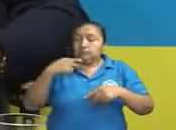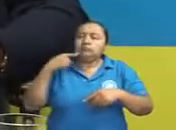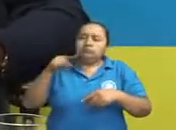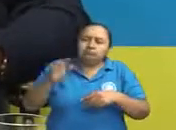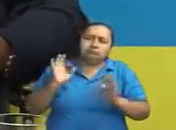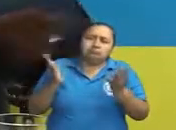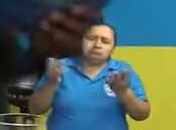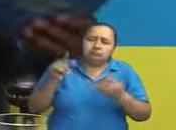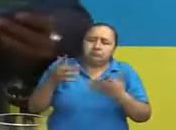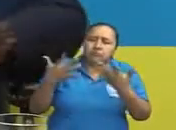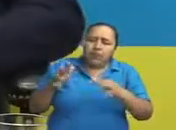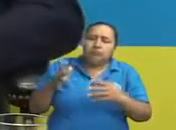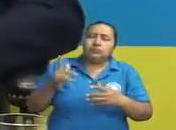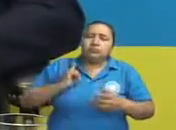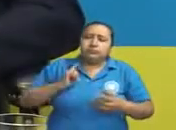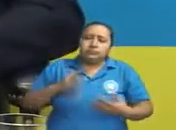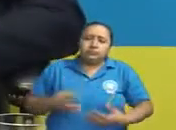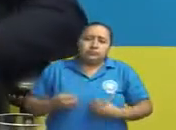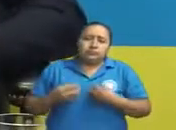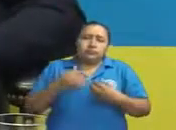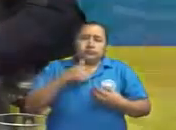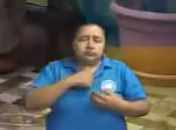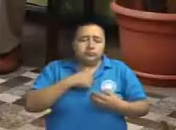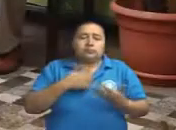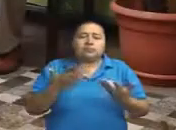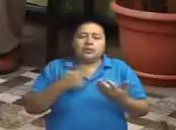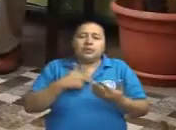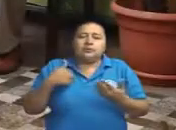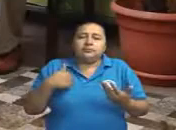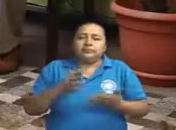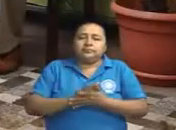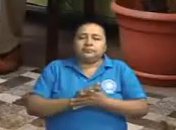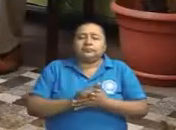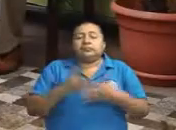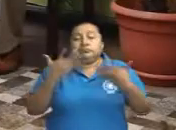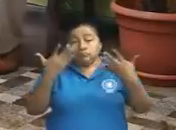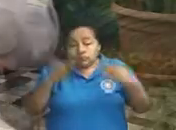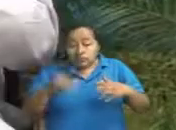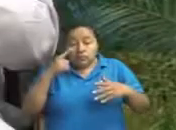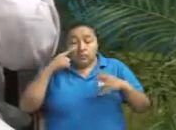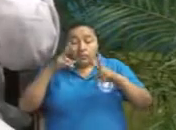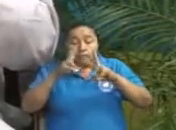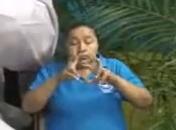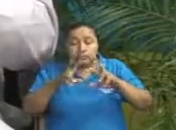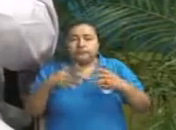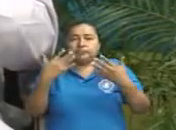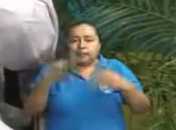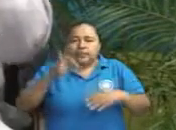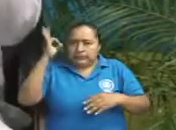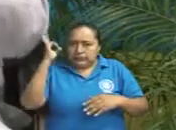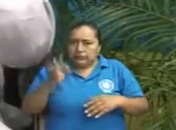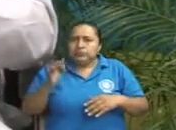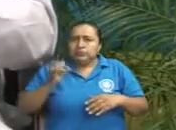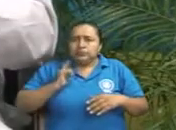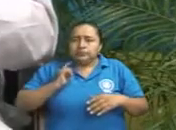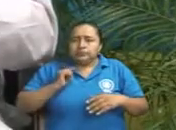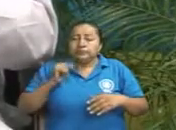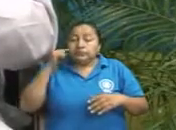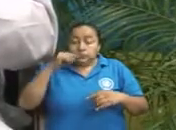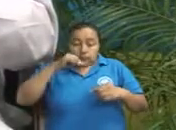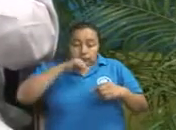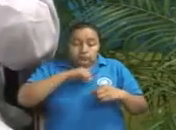mama? ¿Qué viene después? Entonces, una vez que se hace el diagnóstico del cáncer, que ya se confirma a través de esta